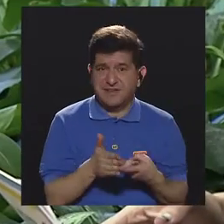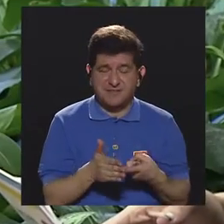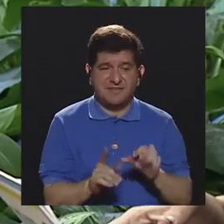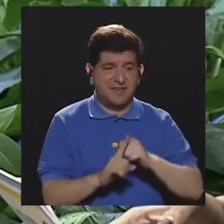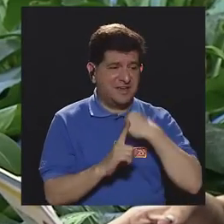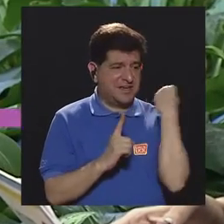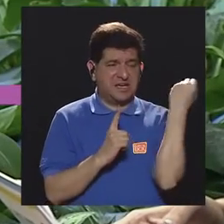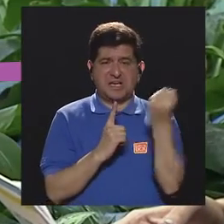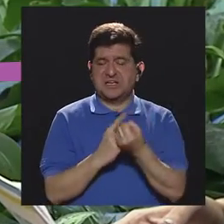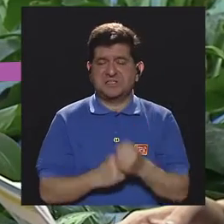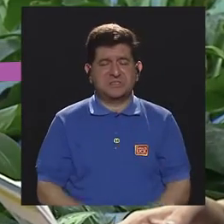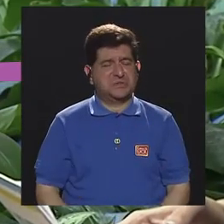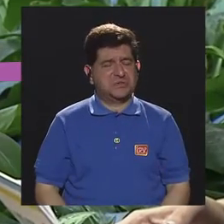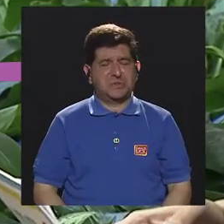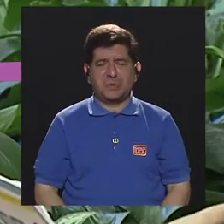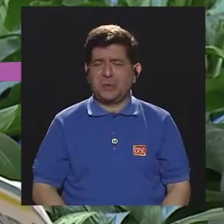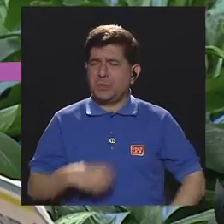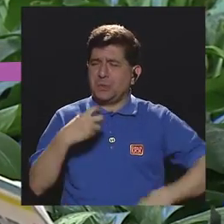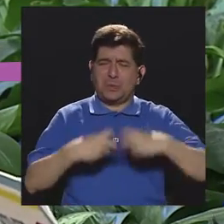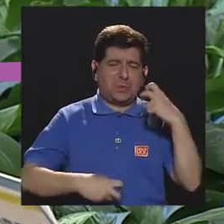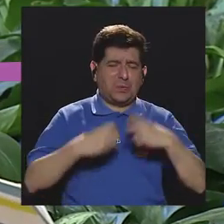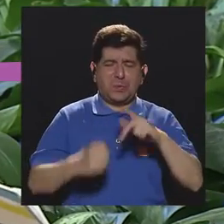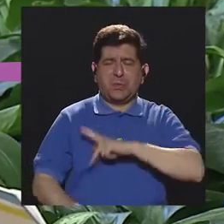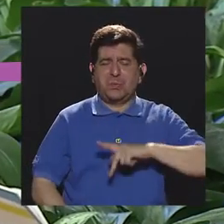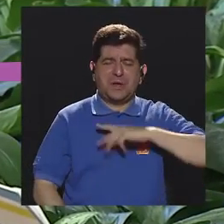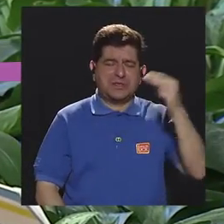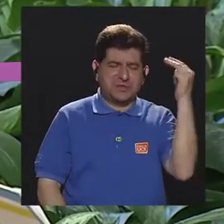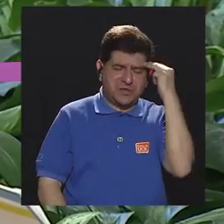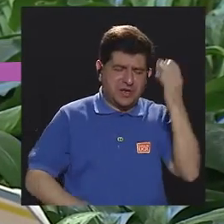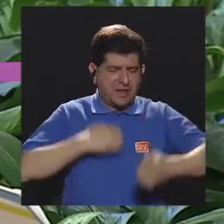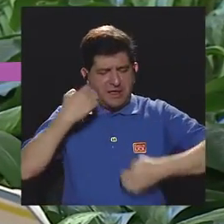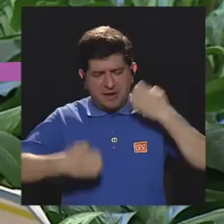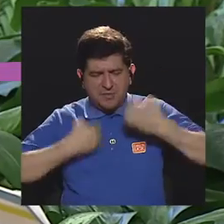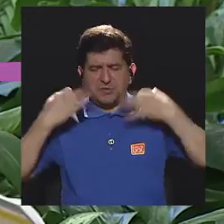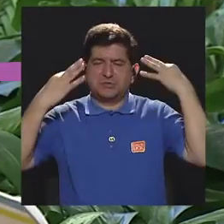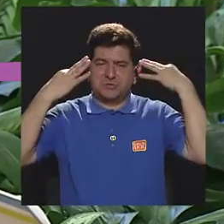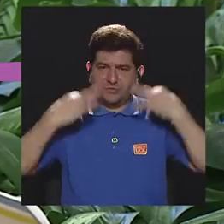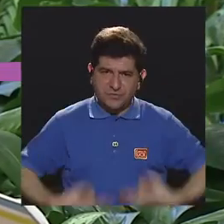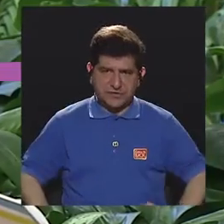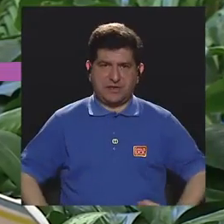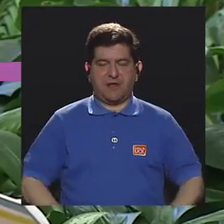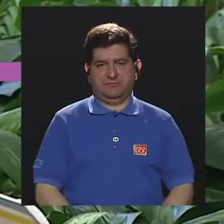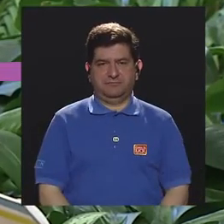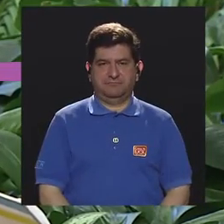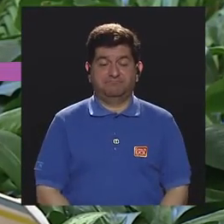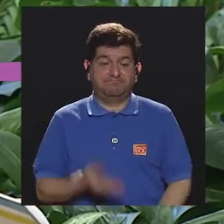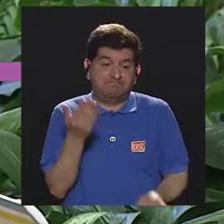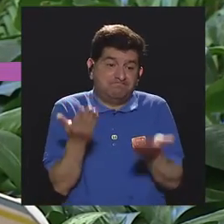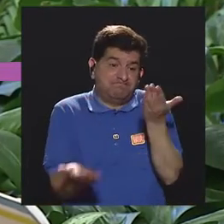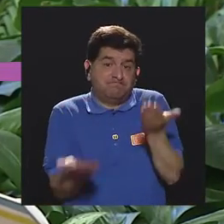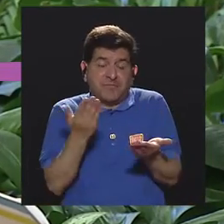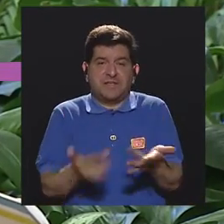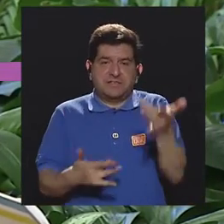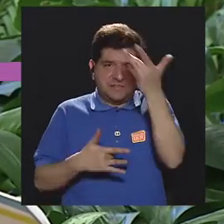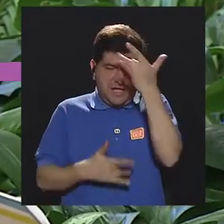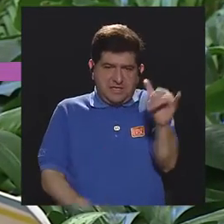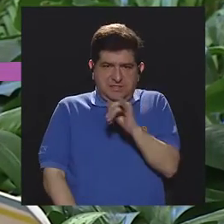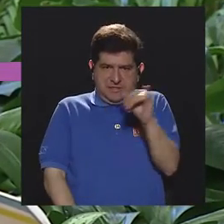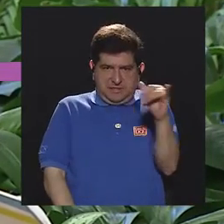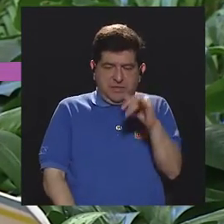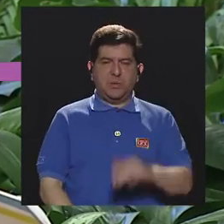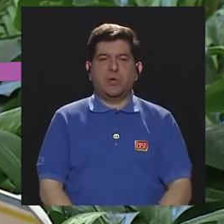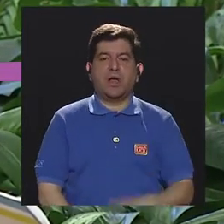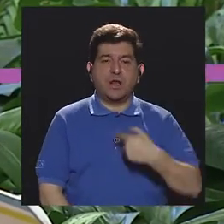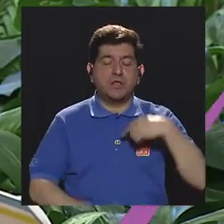a situaciones muy graves, personales, mentales, emocionales y físicas, que probablemente como una enfermedad